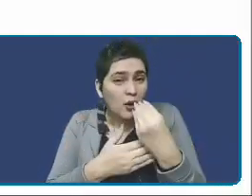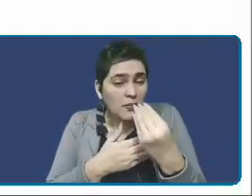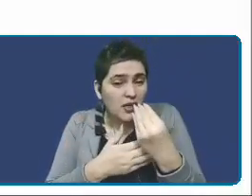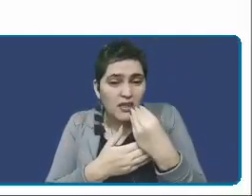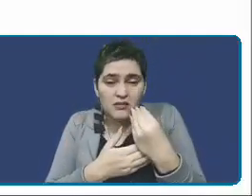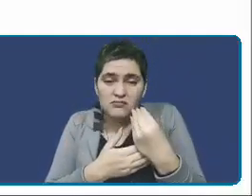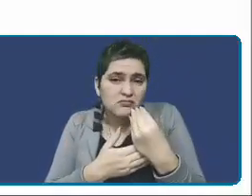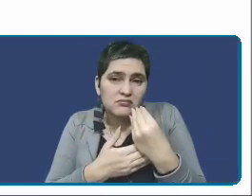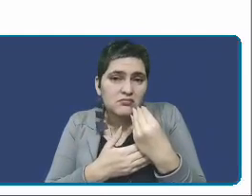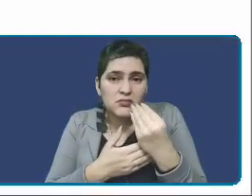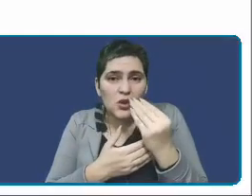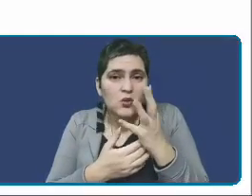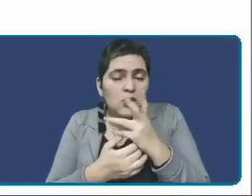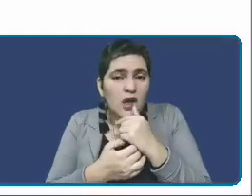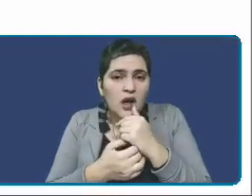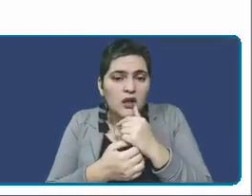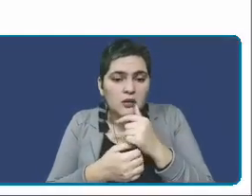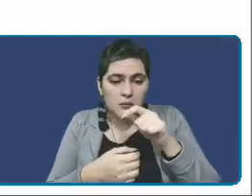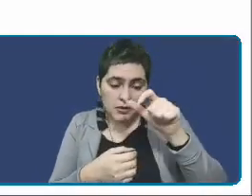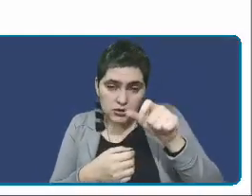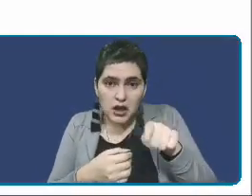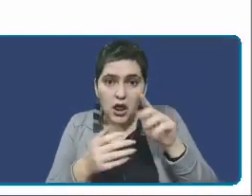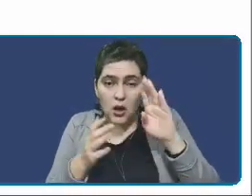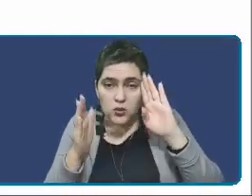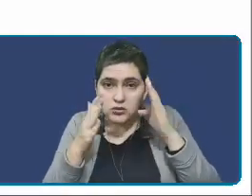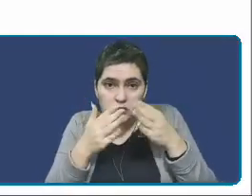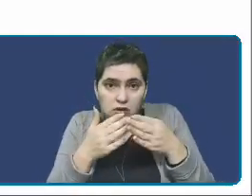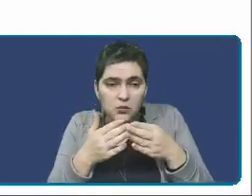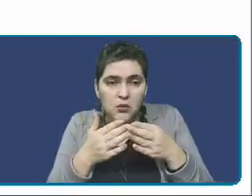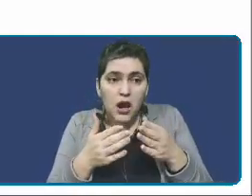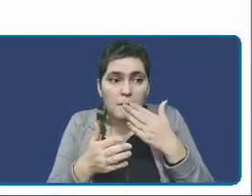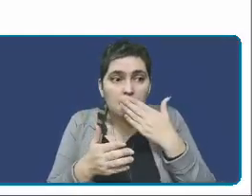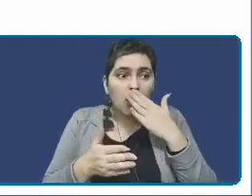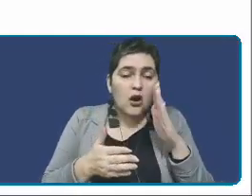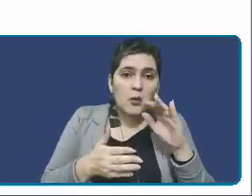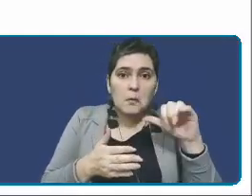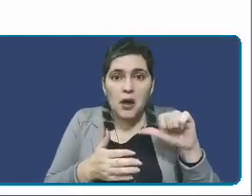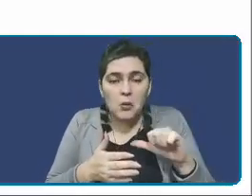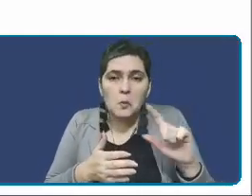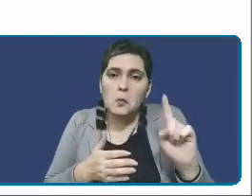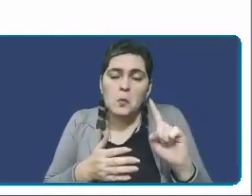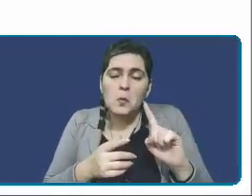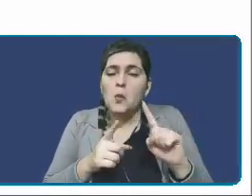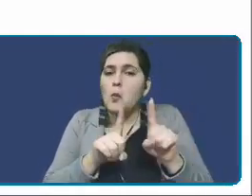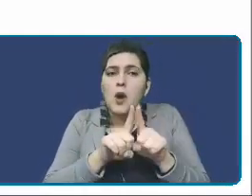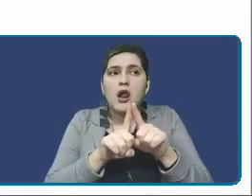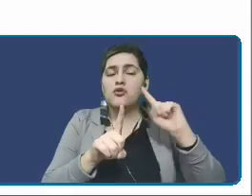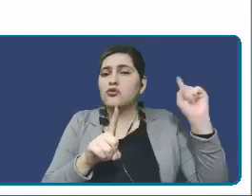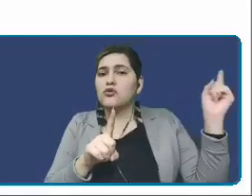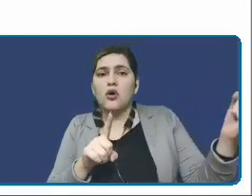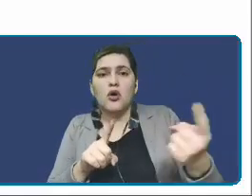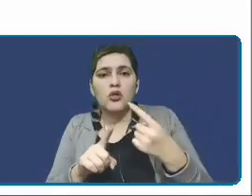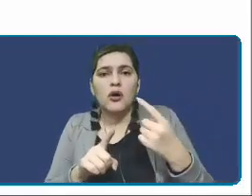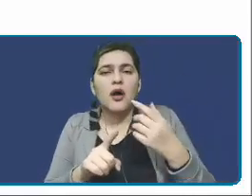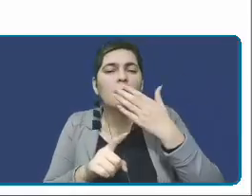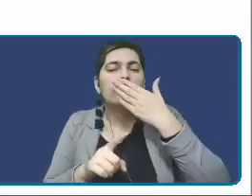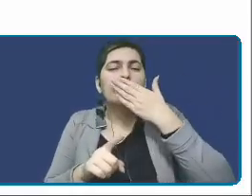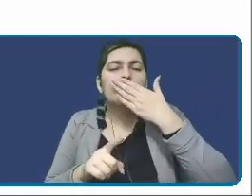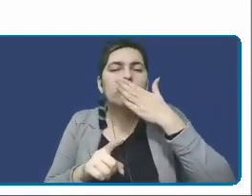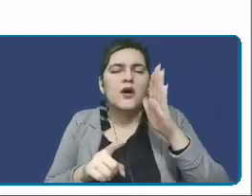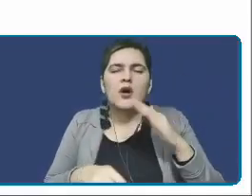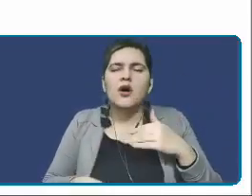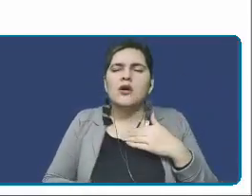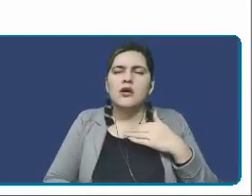porque tengo autismo, pero sí, como el resto de la población sin autismo, también mejora un poco la distensión, alivia